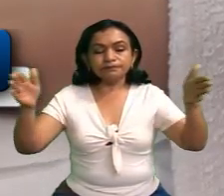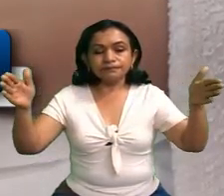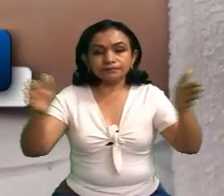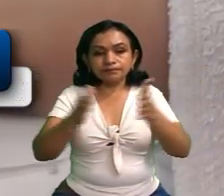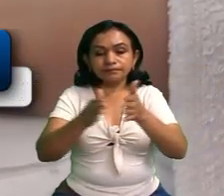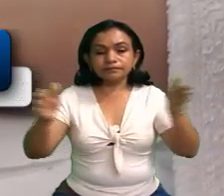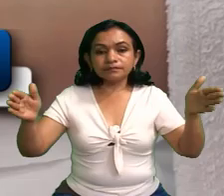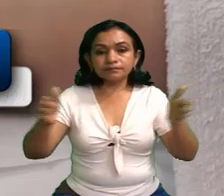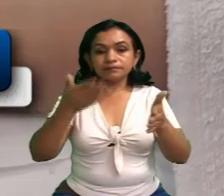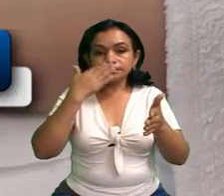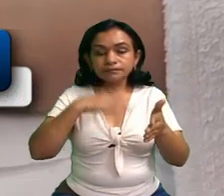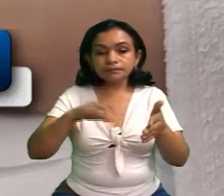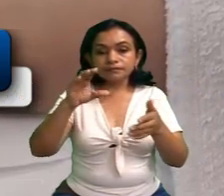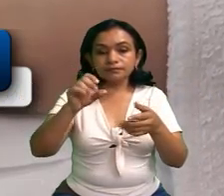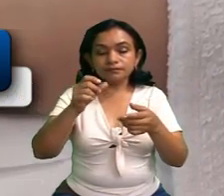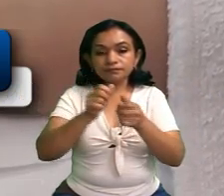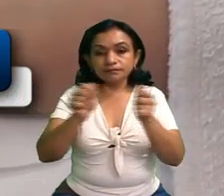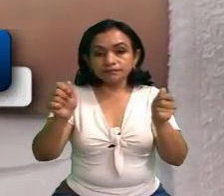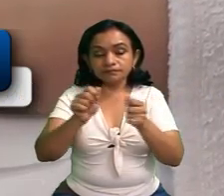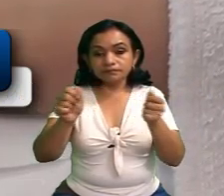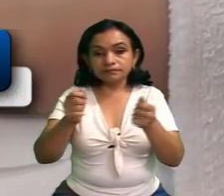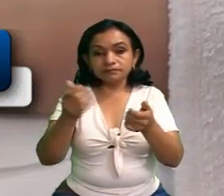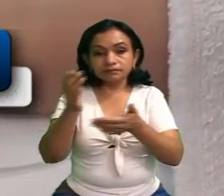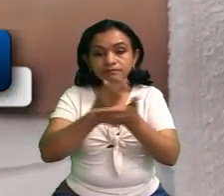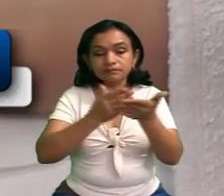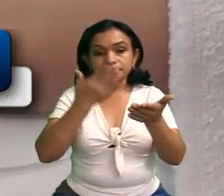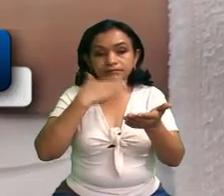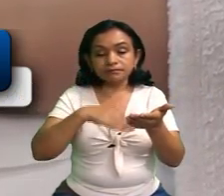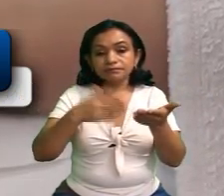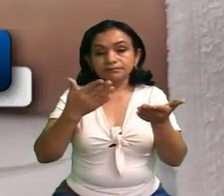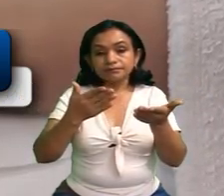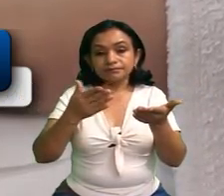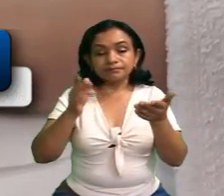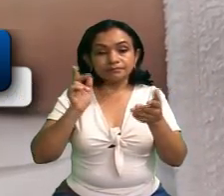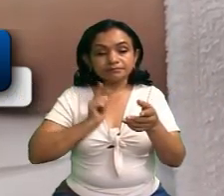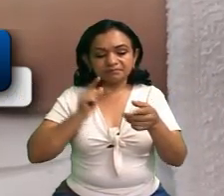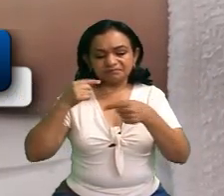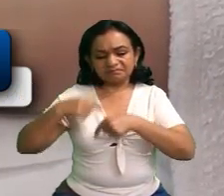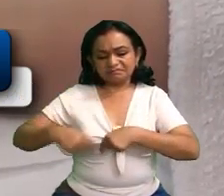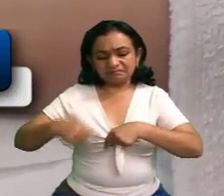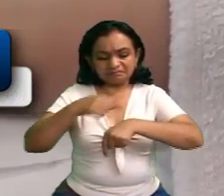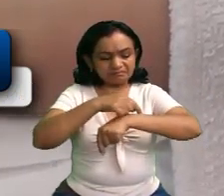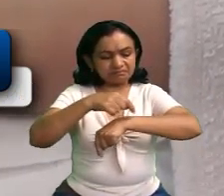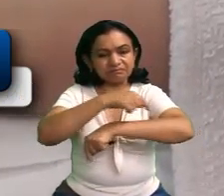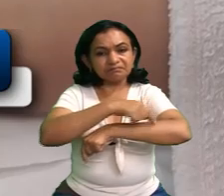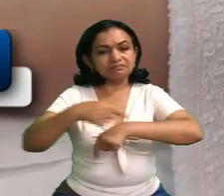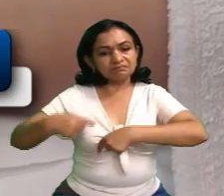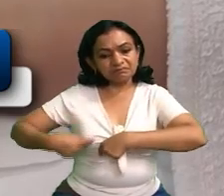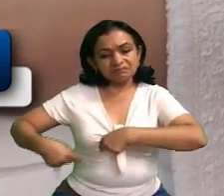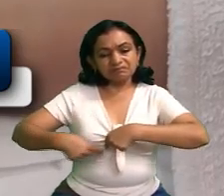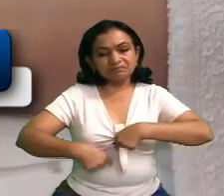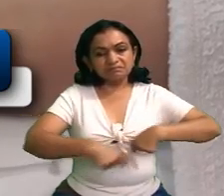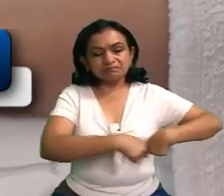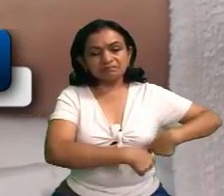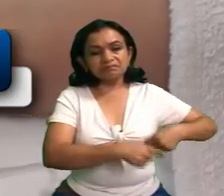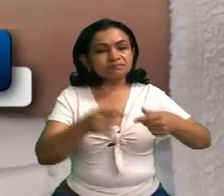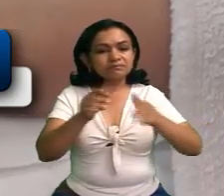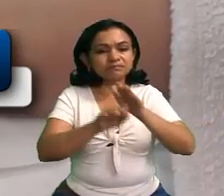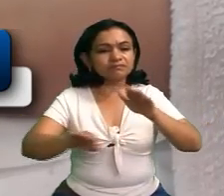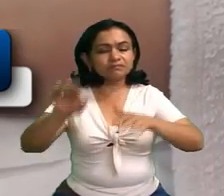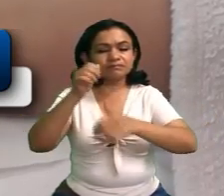tenemos un mal colágeno, una mala elastina y cierto malo hábito, obviamente las estrías van a aparecer. Ahora, ¿quiénes afectan más las estrías,